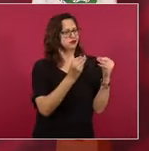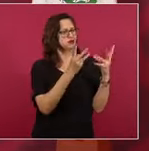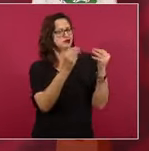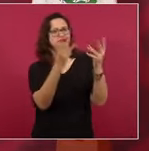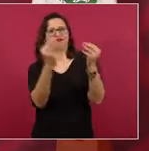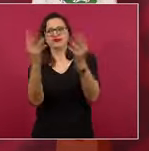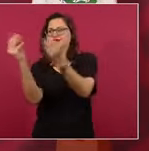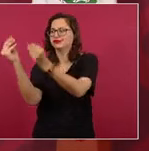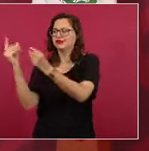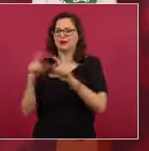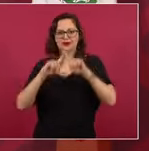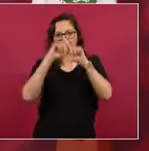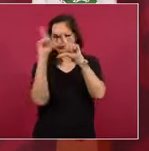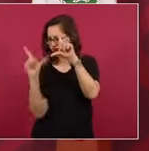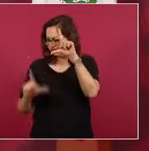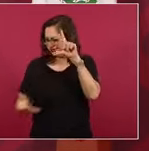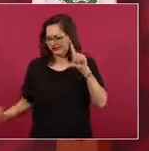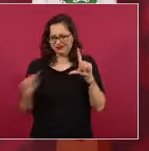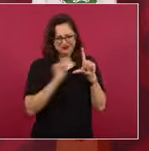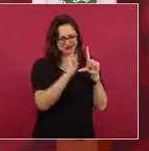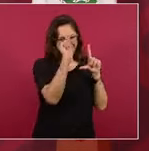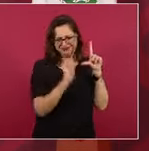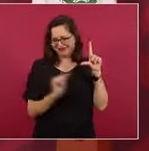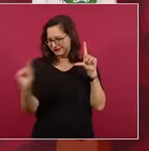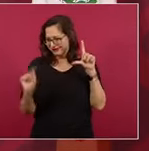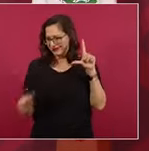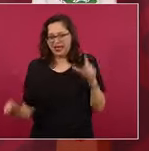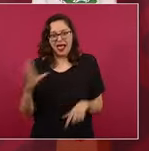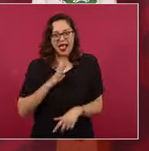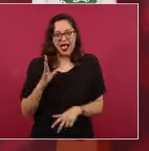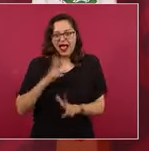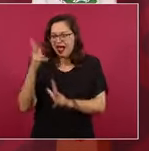acabaron con los ferrocarriles, los neoliberales.